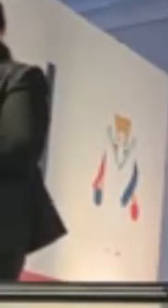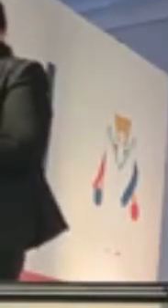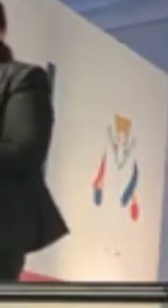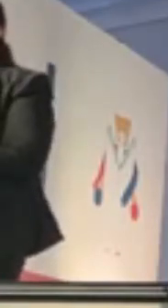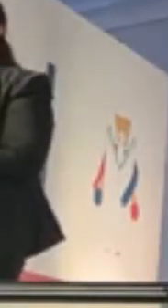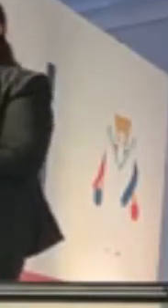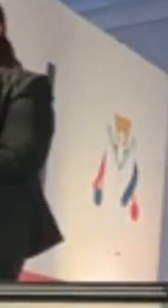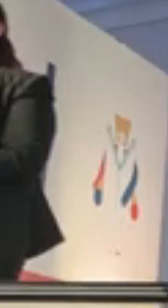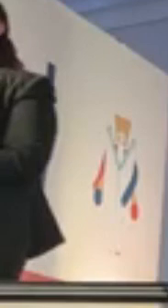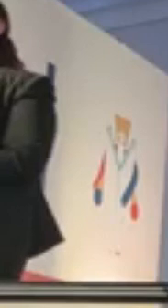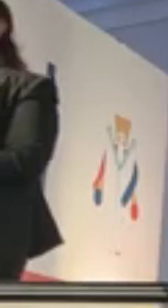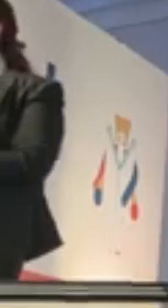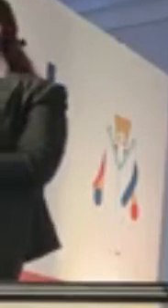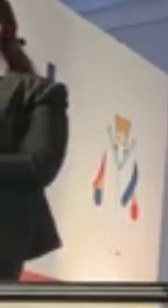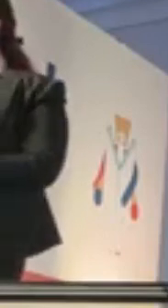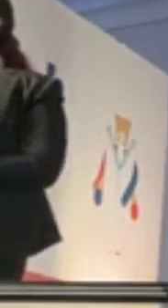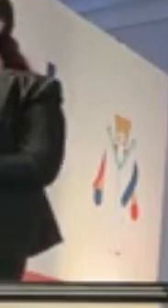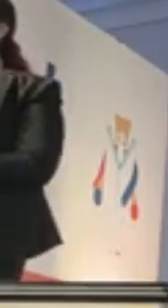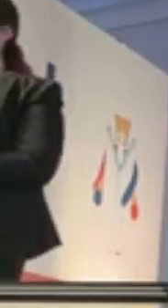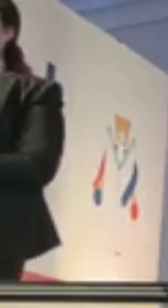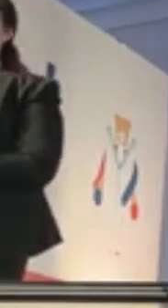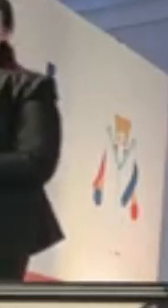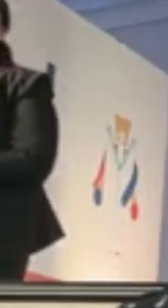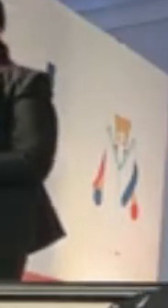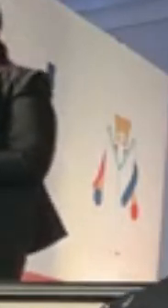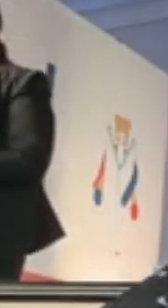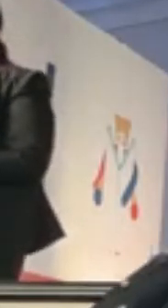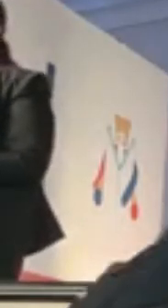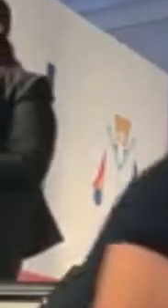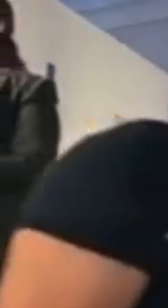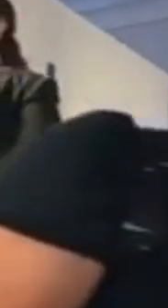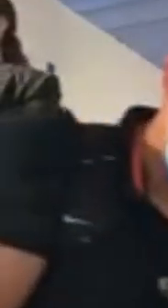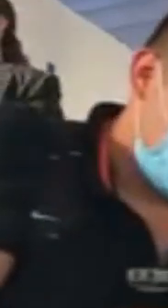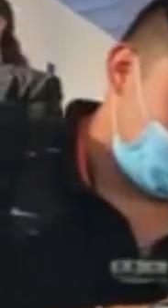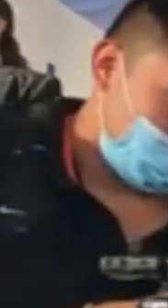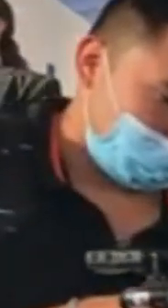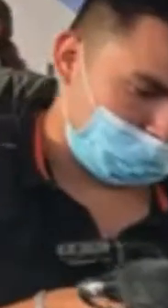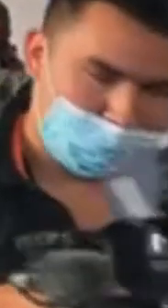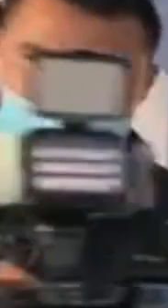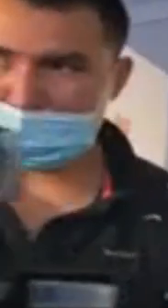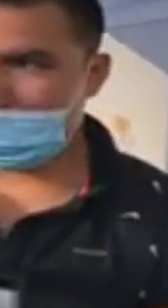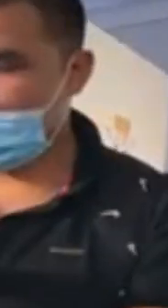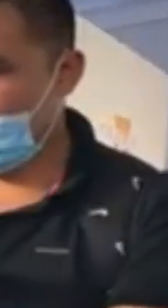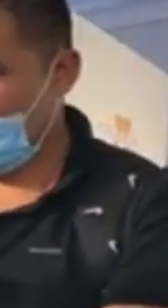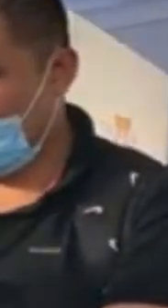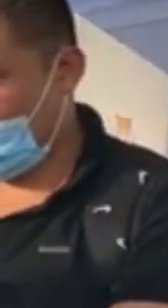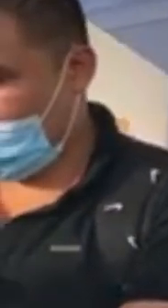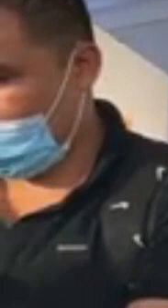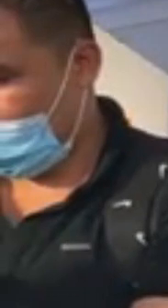orgullosamente UNAM y orgullosamente ideologizados y orgullosamente chairos.